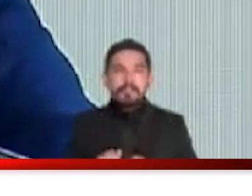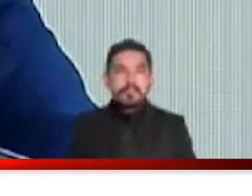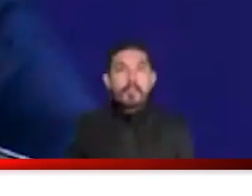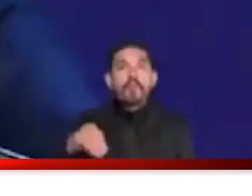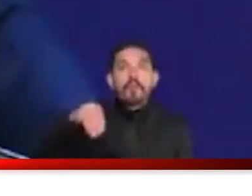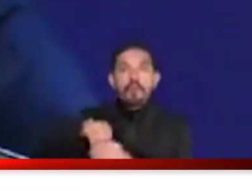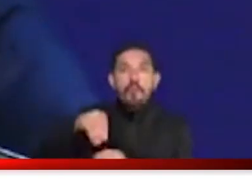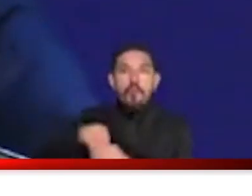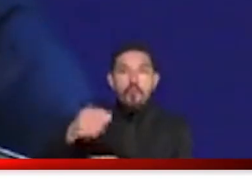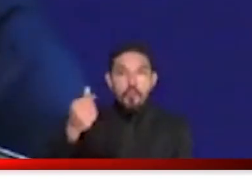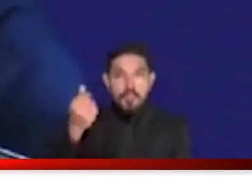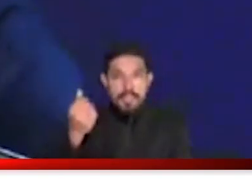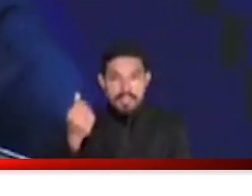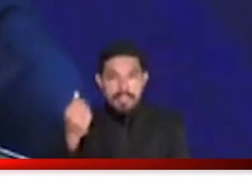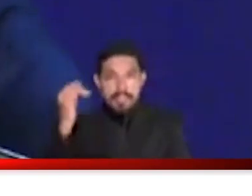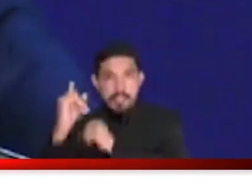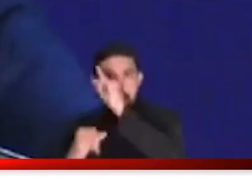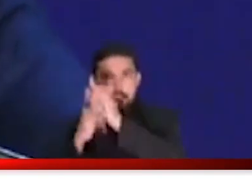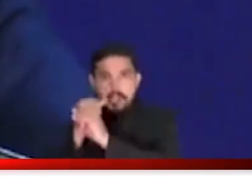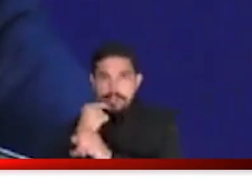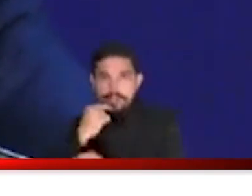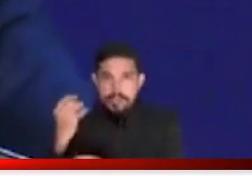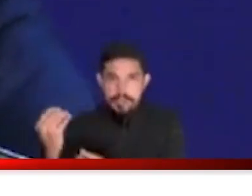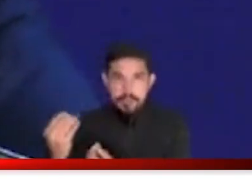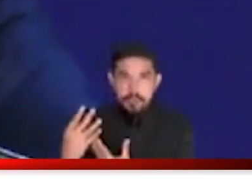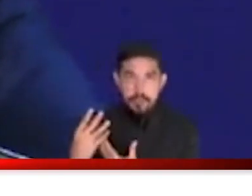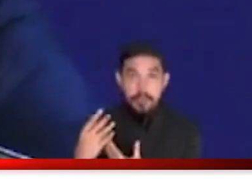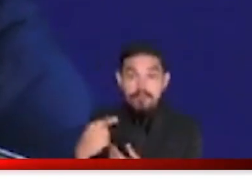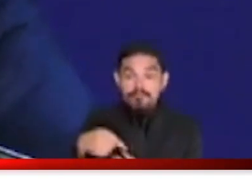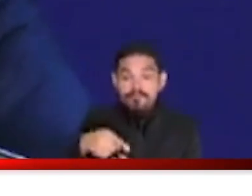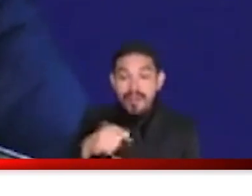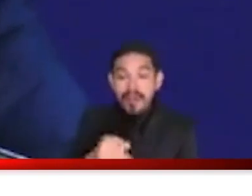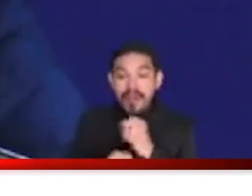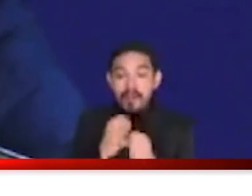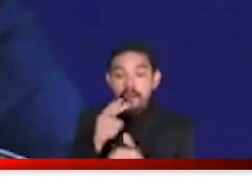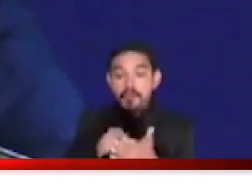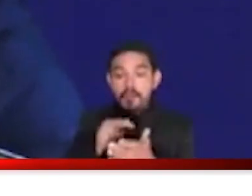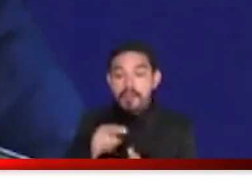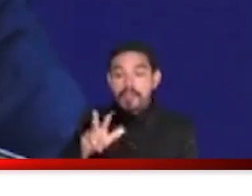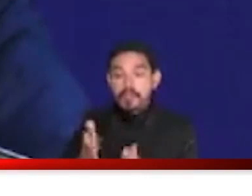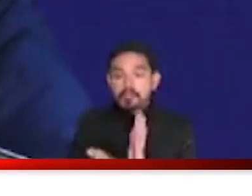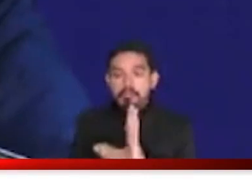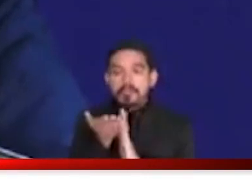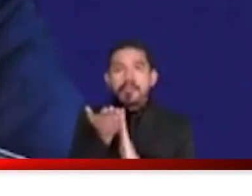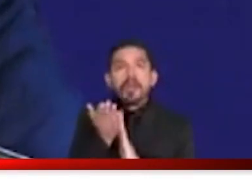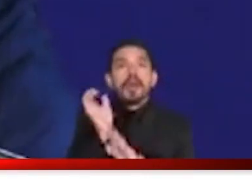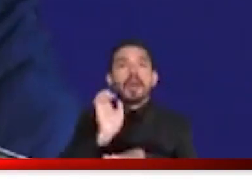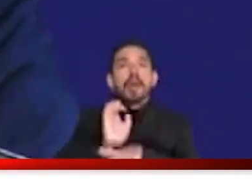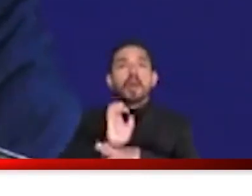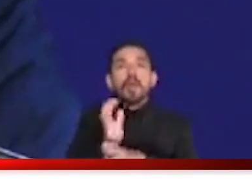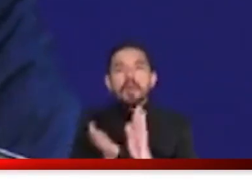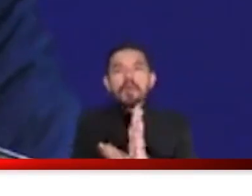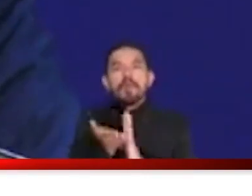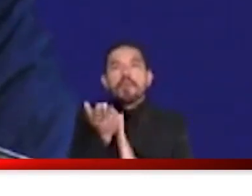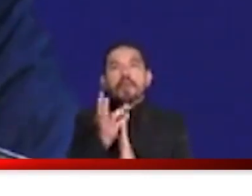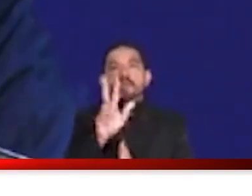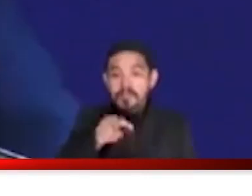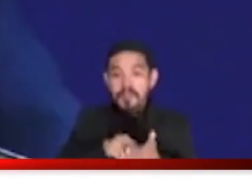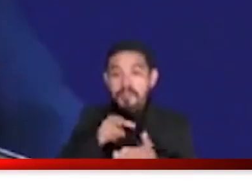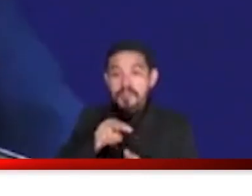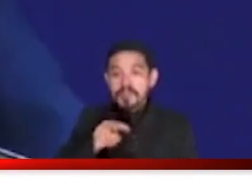fondo monetario internacional este año el Ecuador crecerá un poco más de